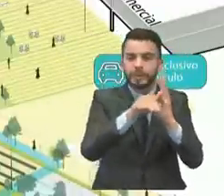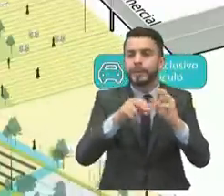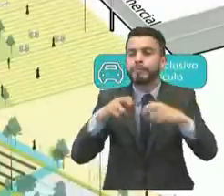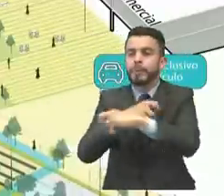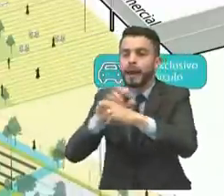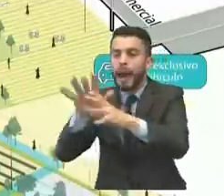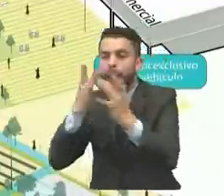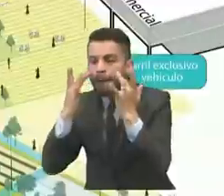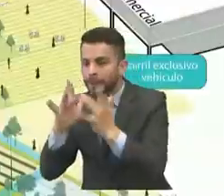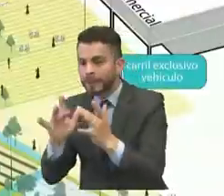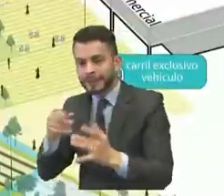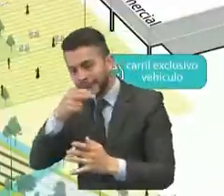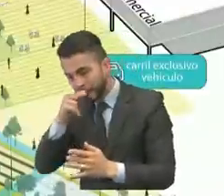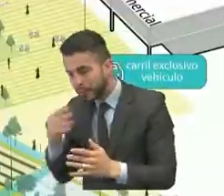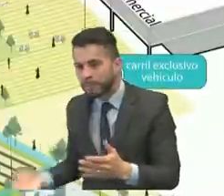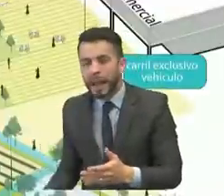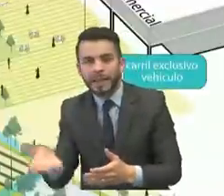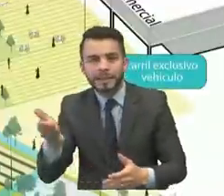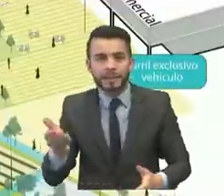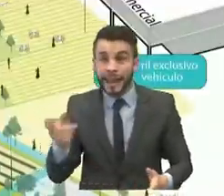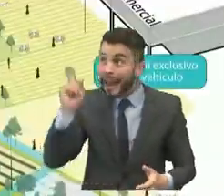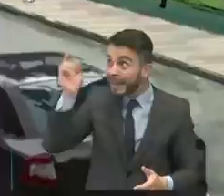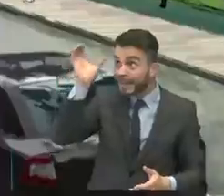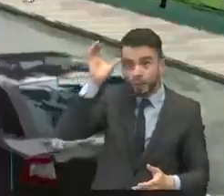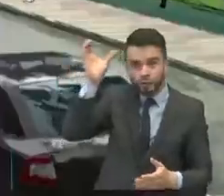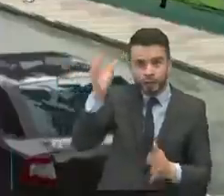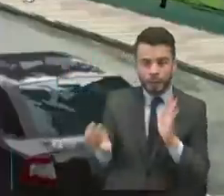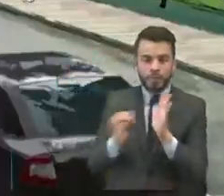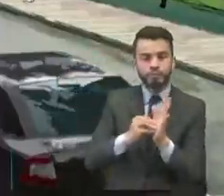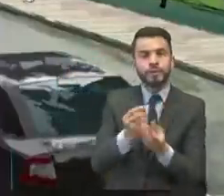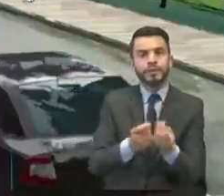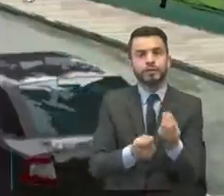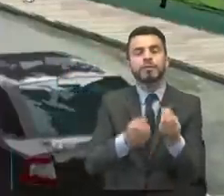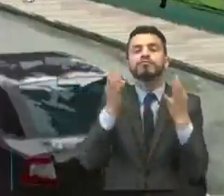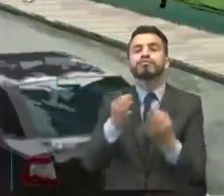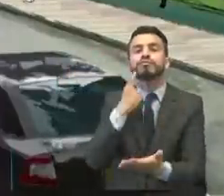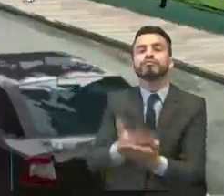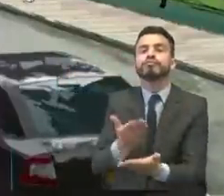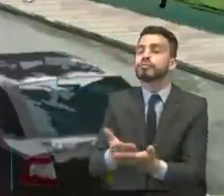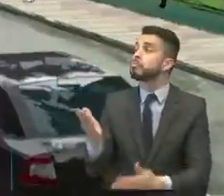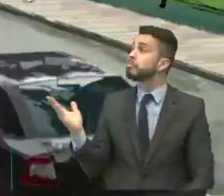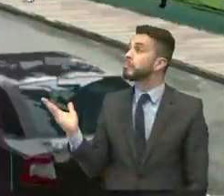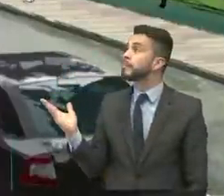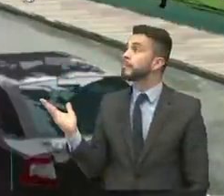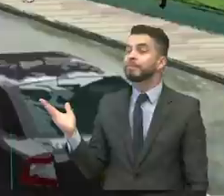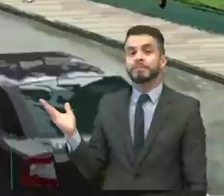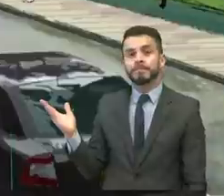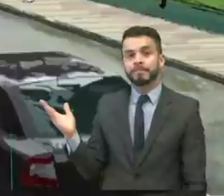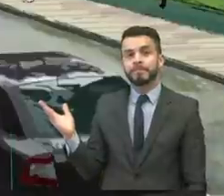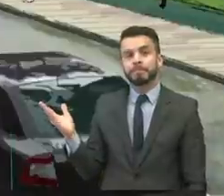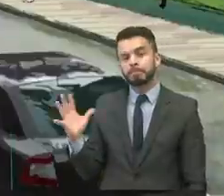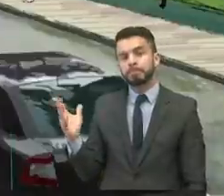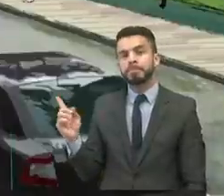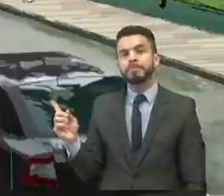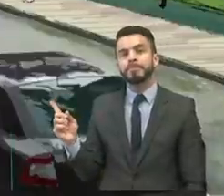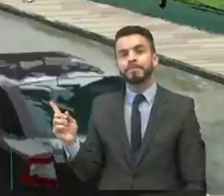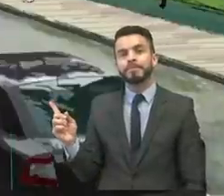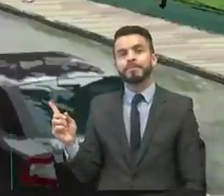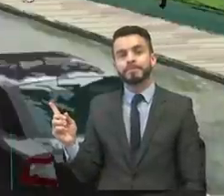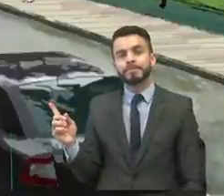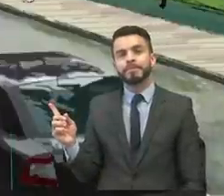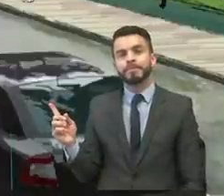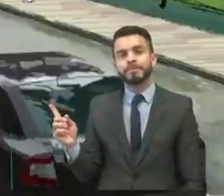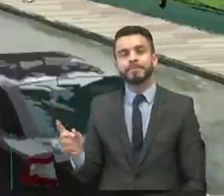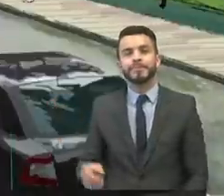etcétera. Este es el diseño conceptual. ¿Eso cómo se vería? Así más o menos.